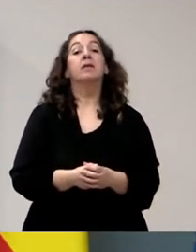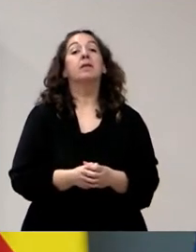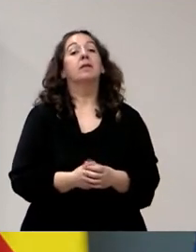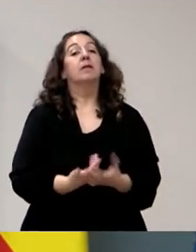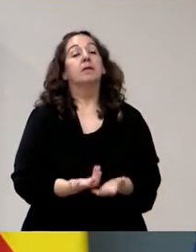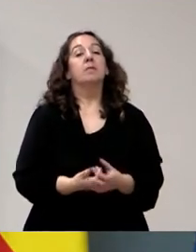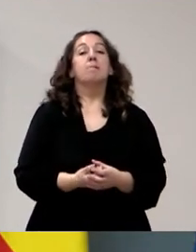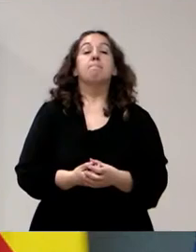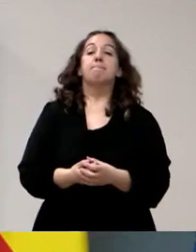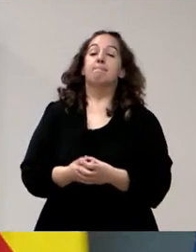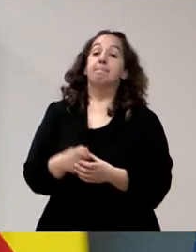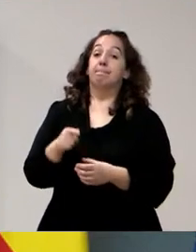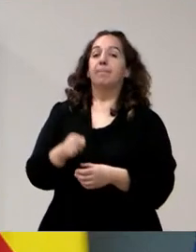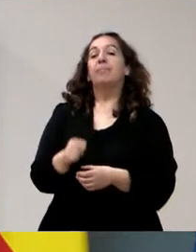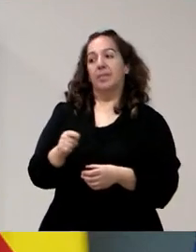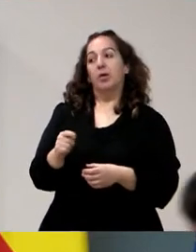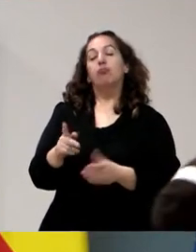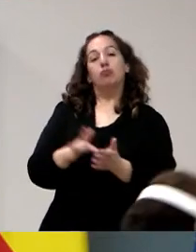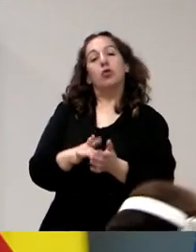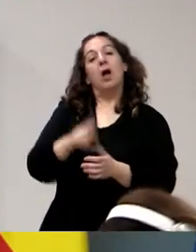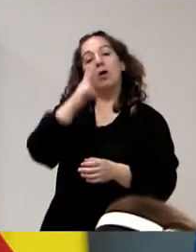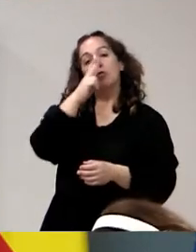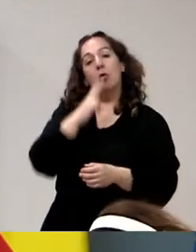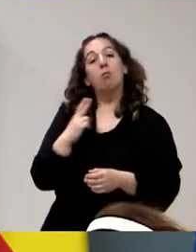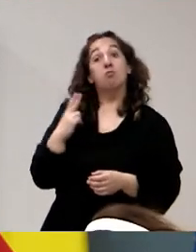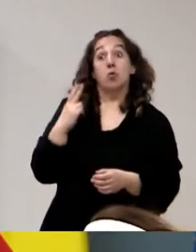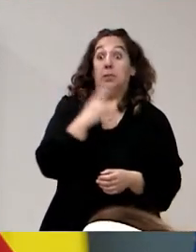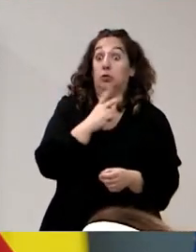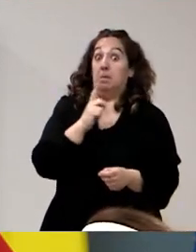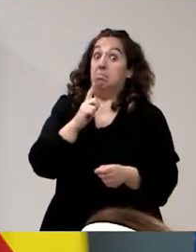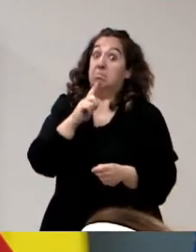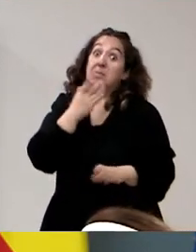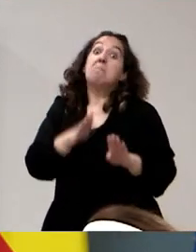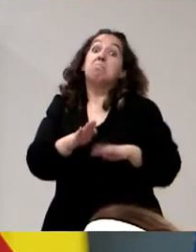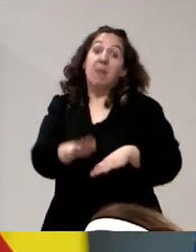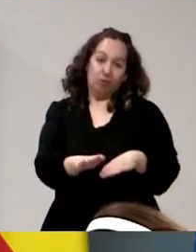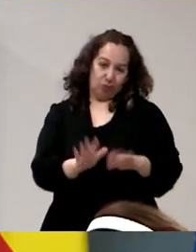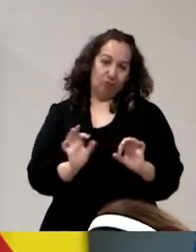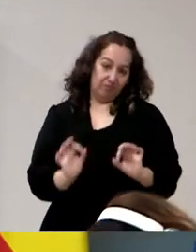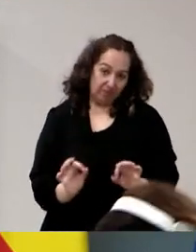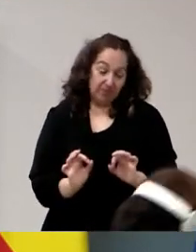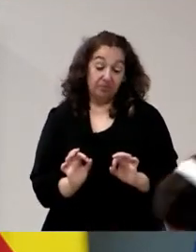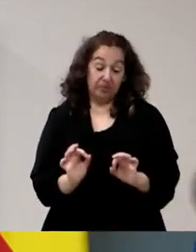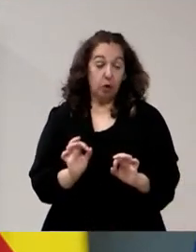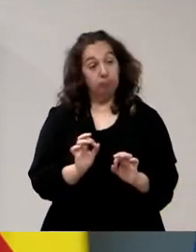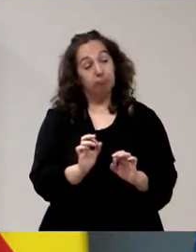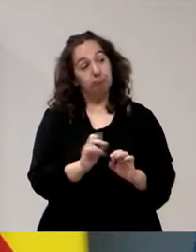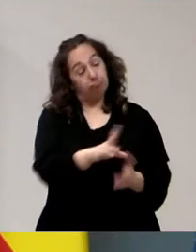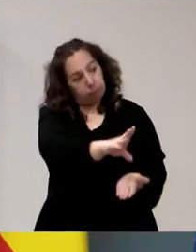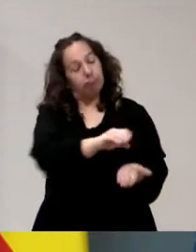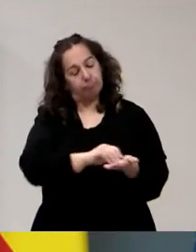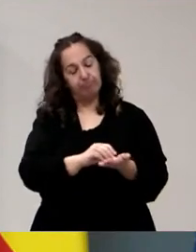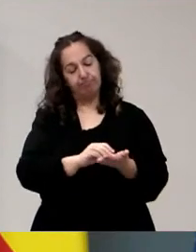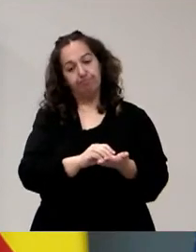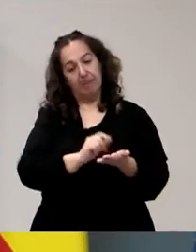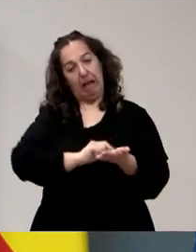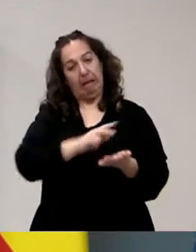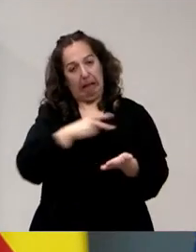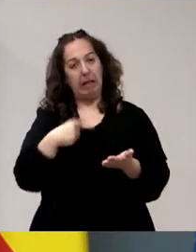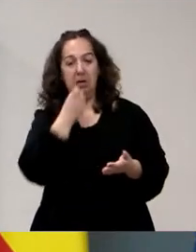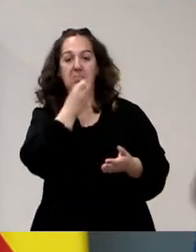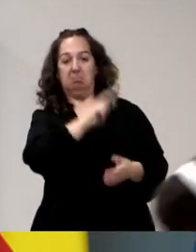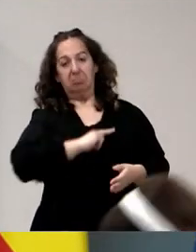Es un compromiso o un primer paso que me llevo o que cantabria se lleva y con el